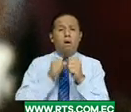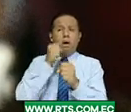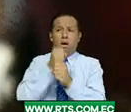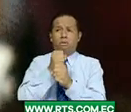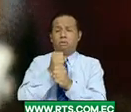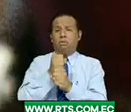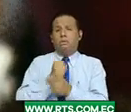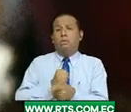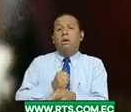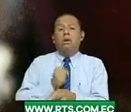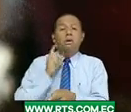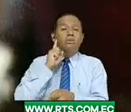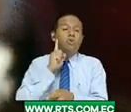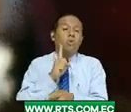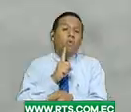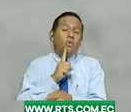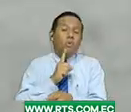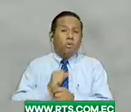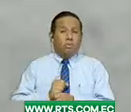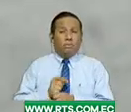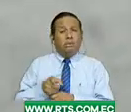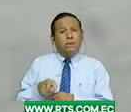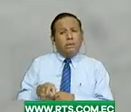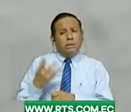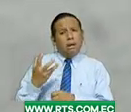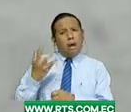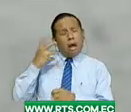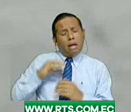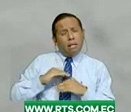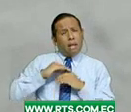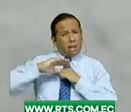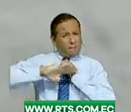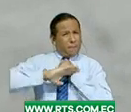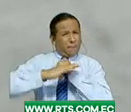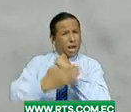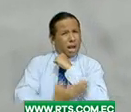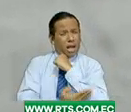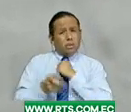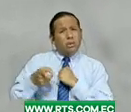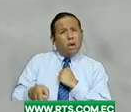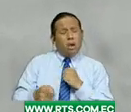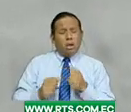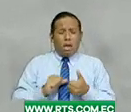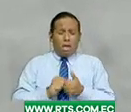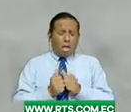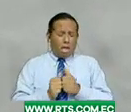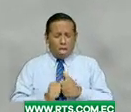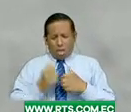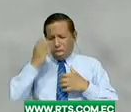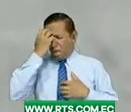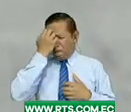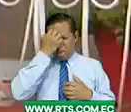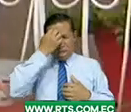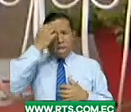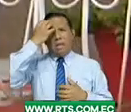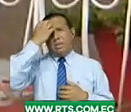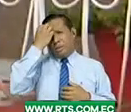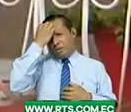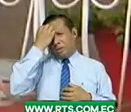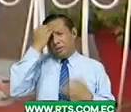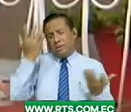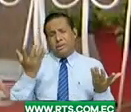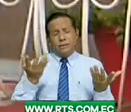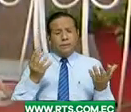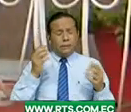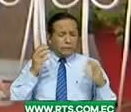edad. Ella es sordomuda y desde la etapa del embarazo habría desarrollado problemas de esquizofrenia. La noche